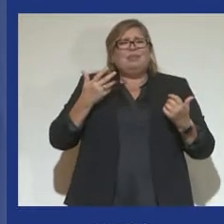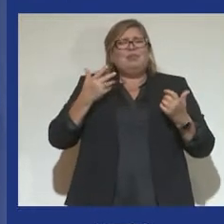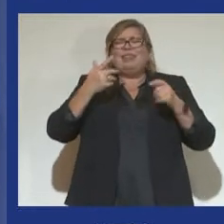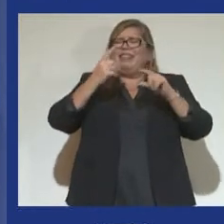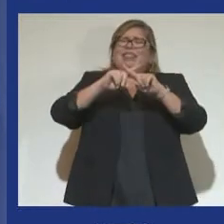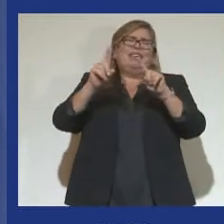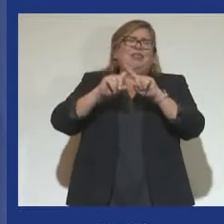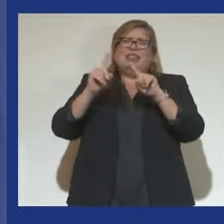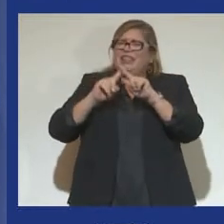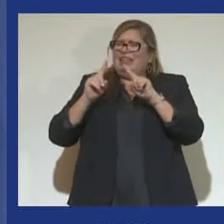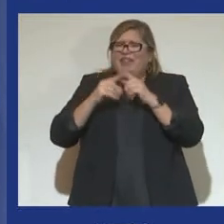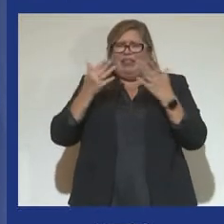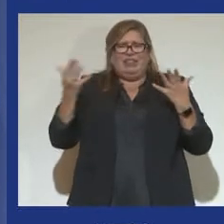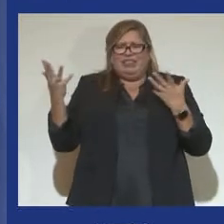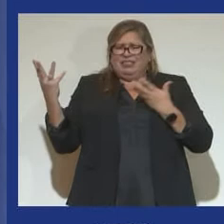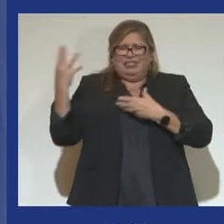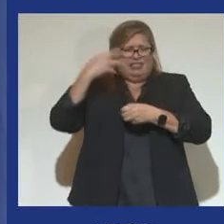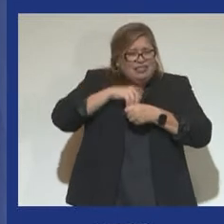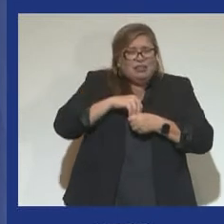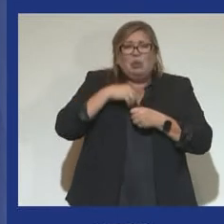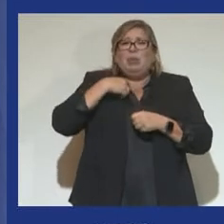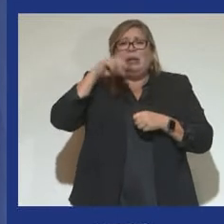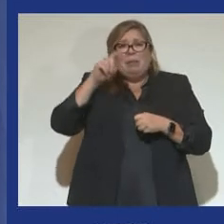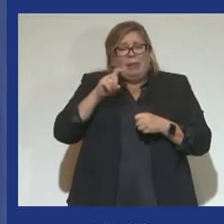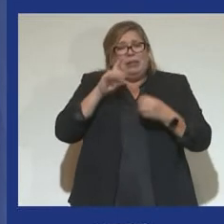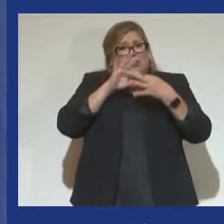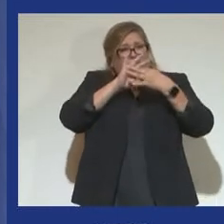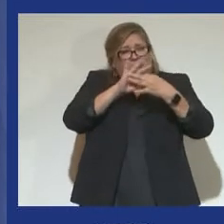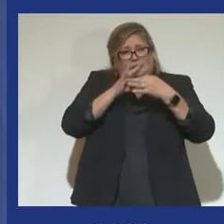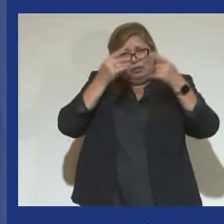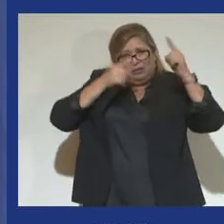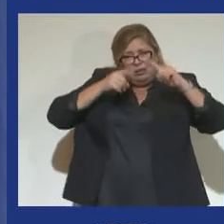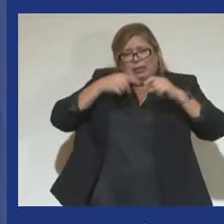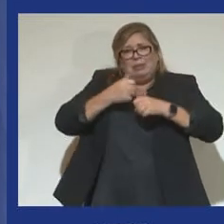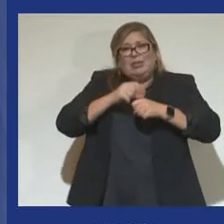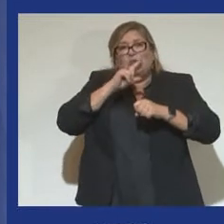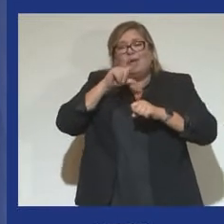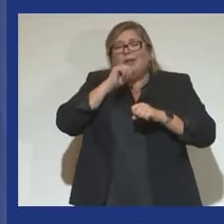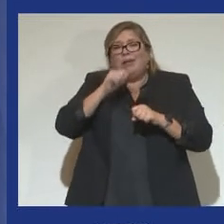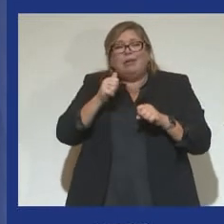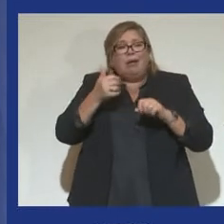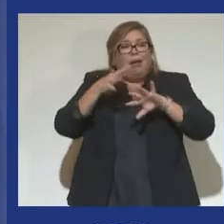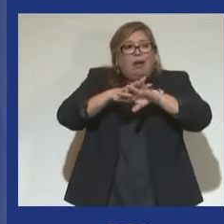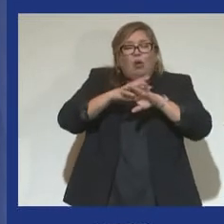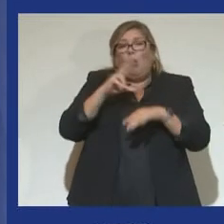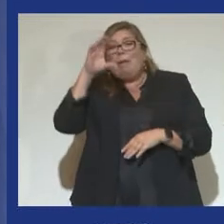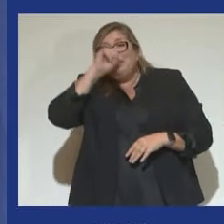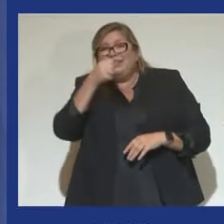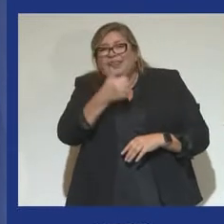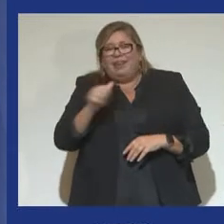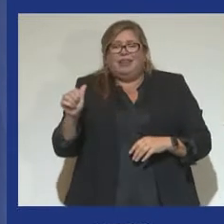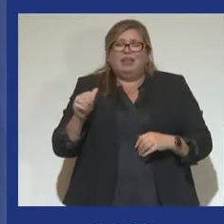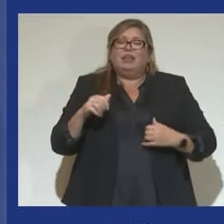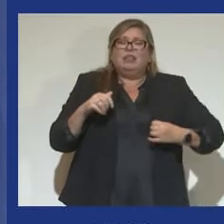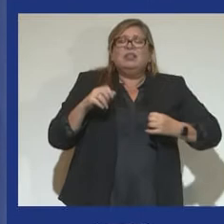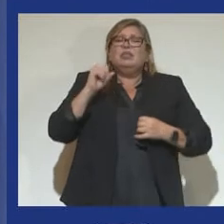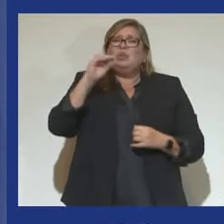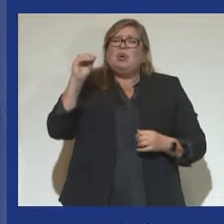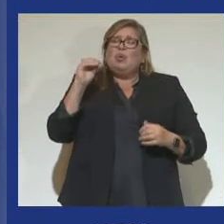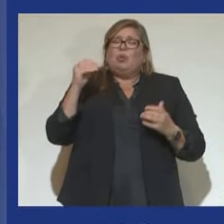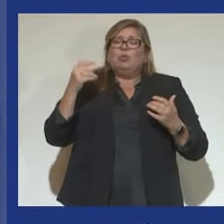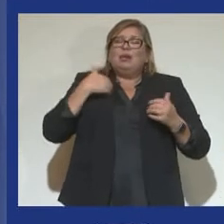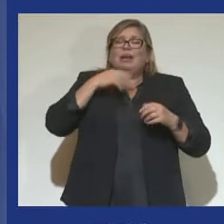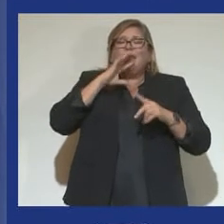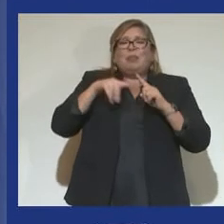instituciones con elementos y antrópicos todo eso debe ser parte de un trabajo conjunto cuando dije